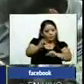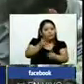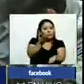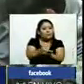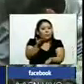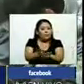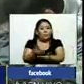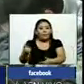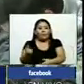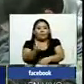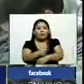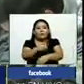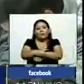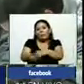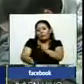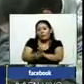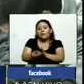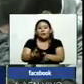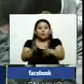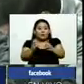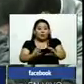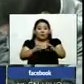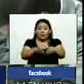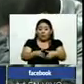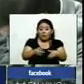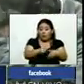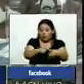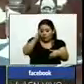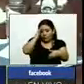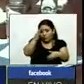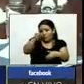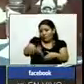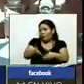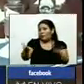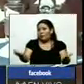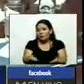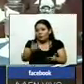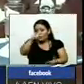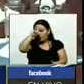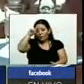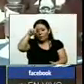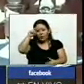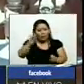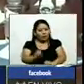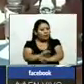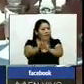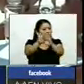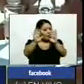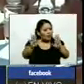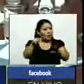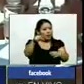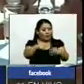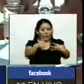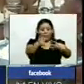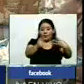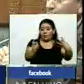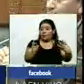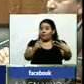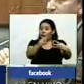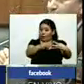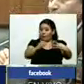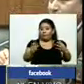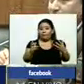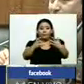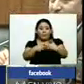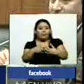Los parlamentarios esperan que la participación y el enfoque del trabajo que se realice sea transparente y dentro del marco constitucional.